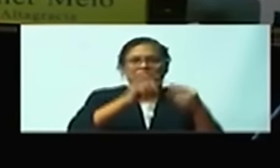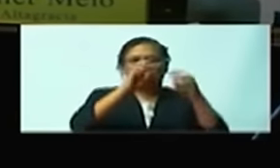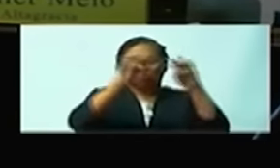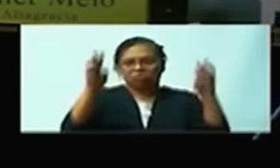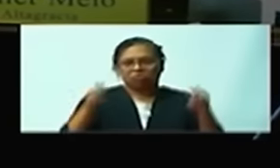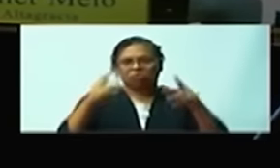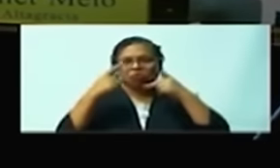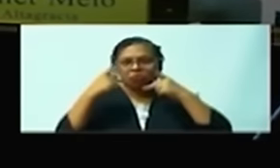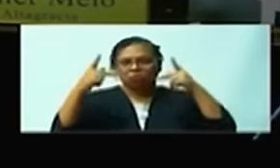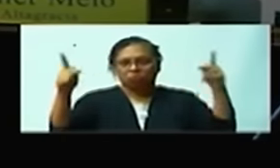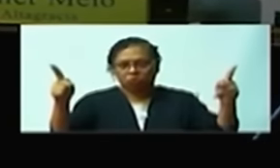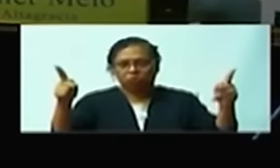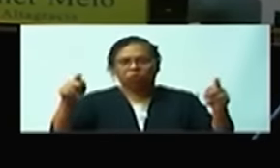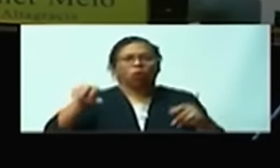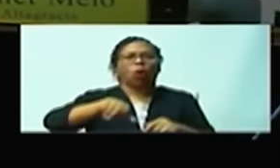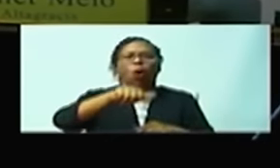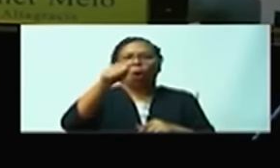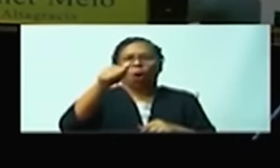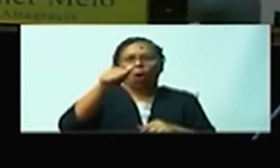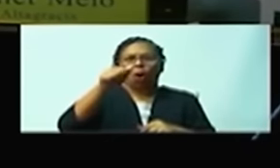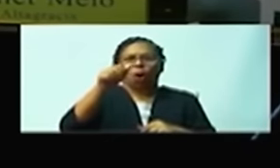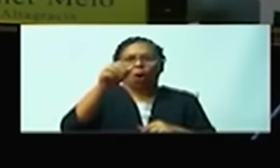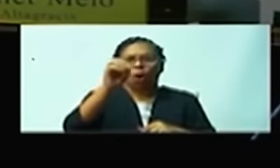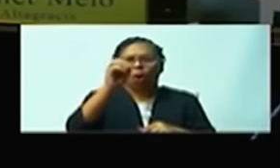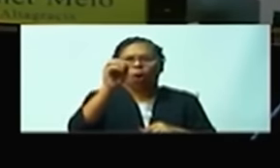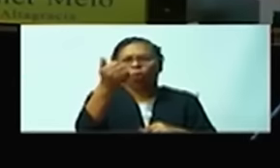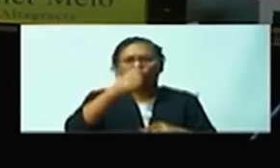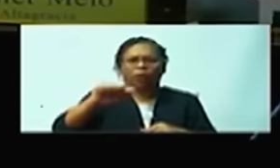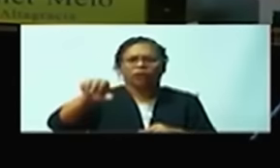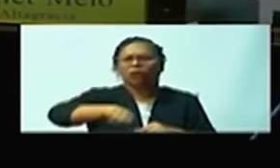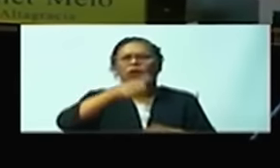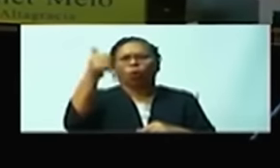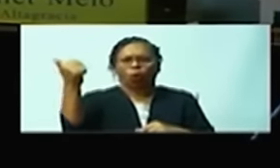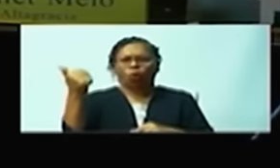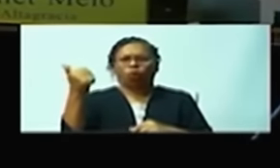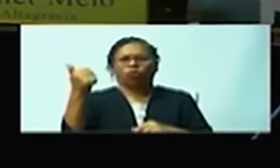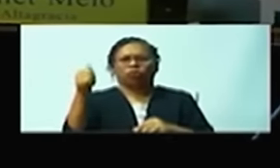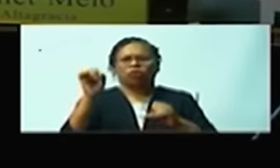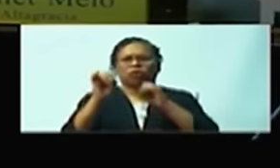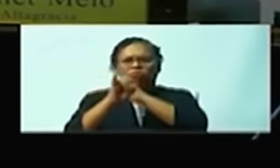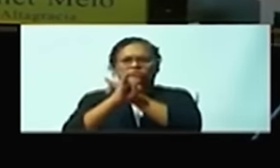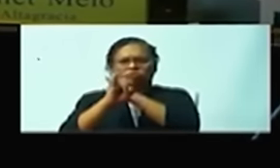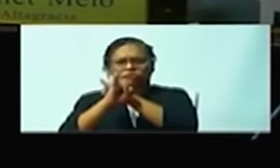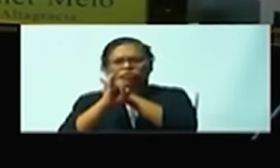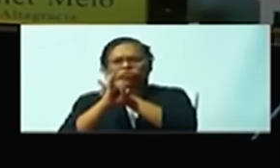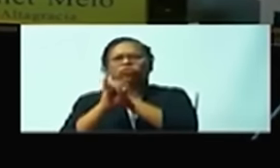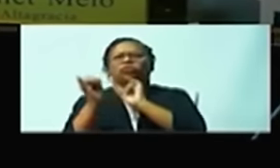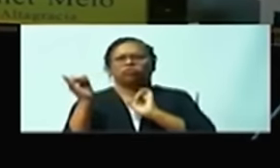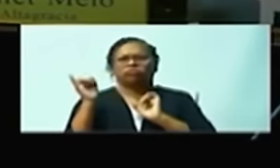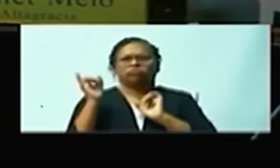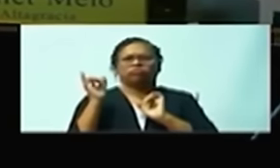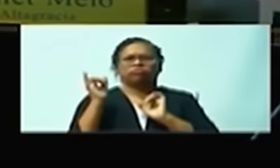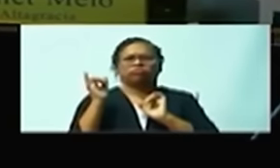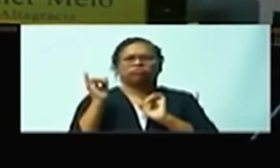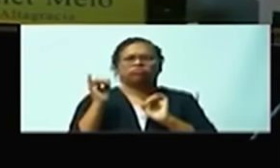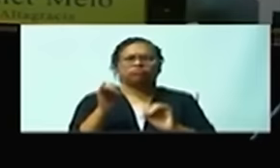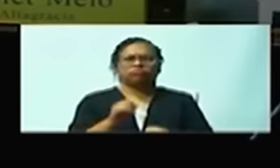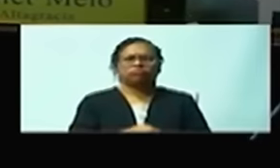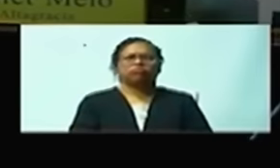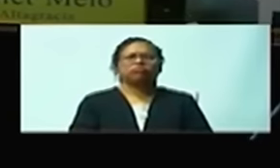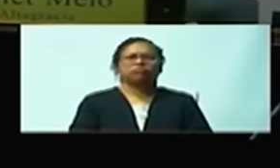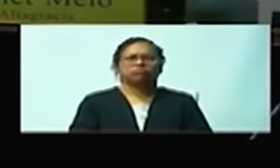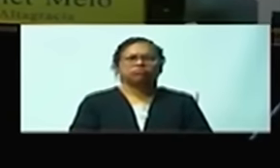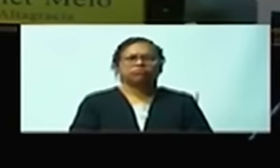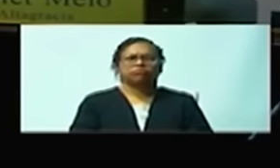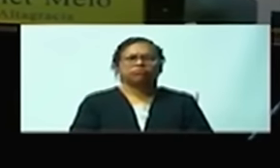o cualquier agencia que tenga que ver, por ejemplo, migración, si hay una información de alguien que va a entrar o va a salir del país.